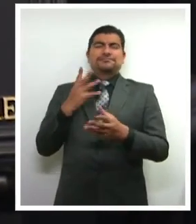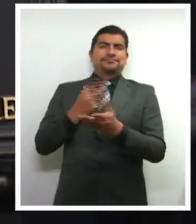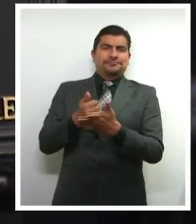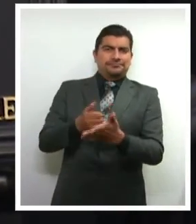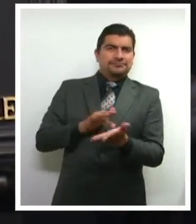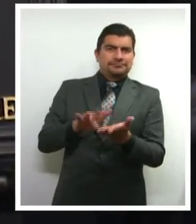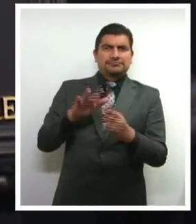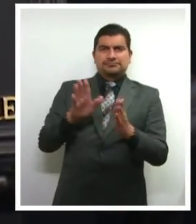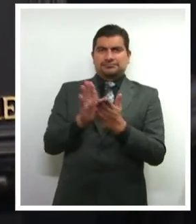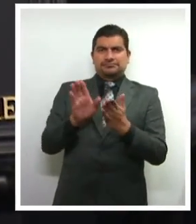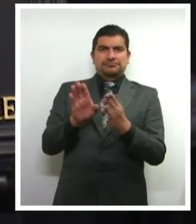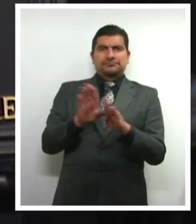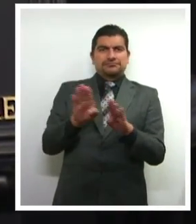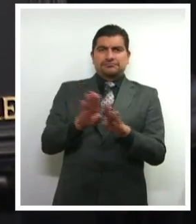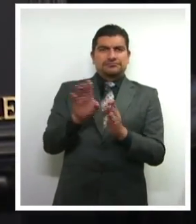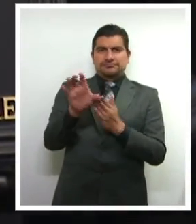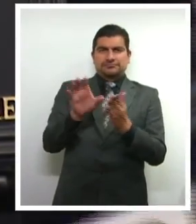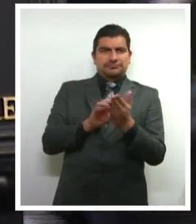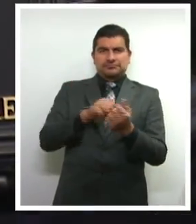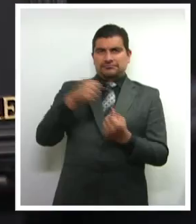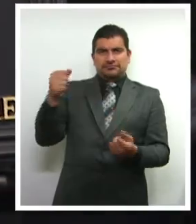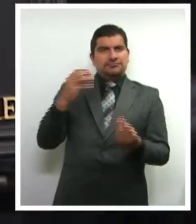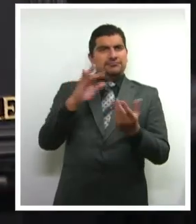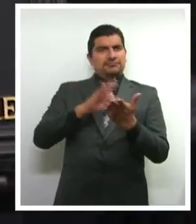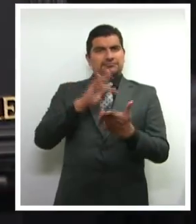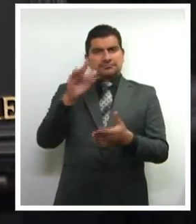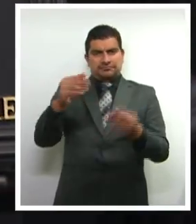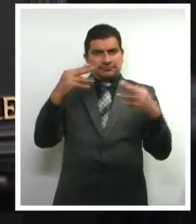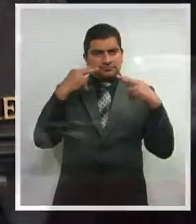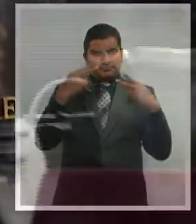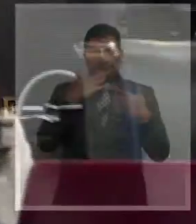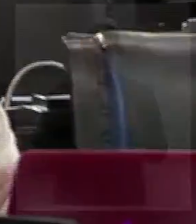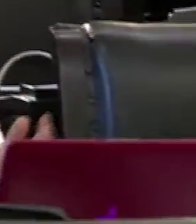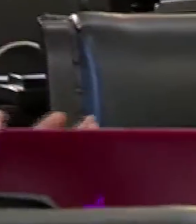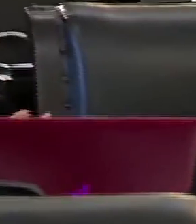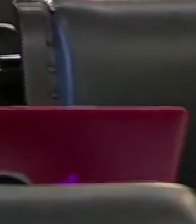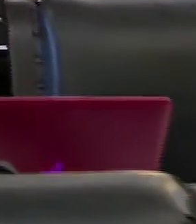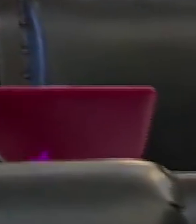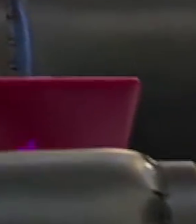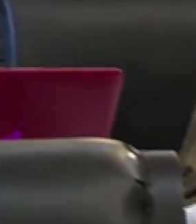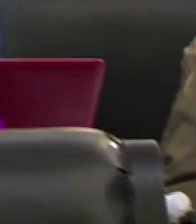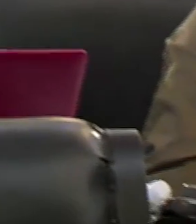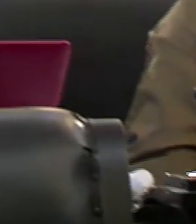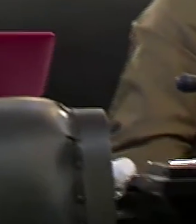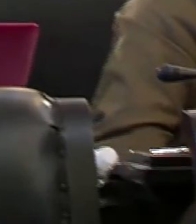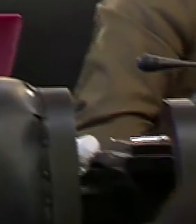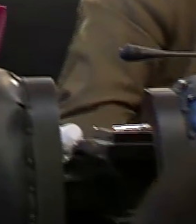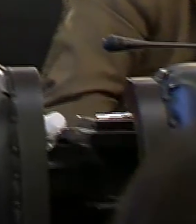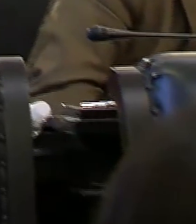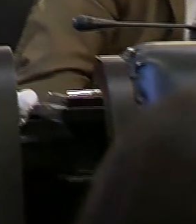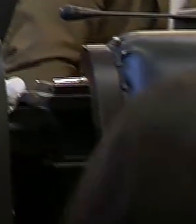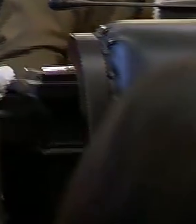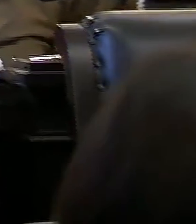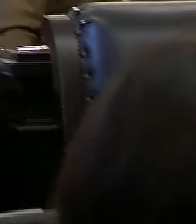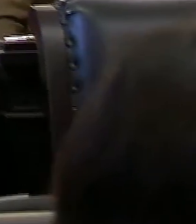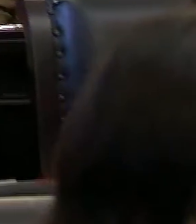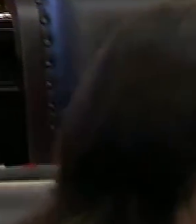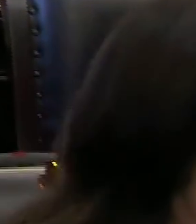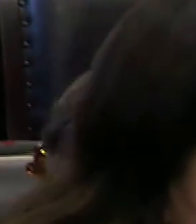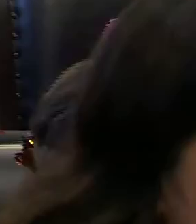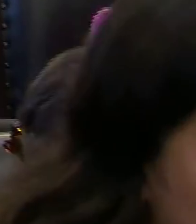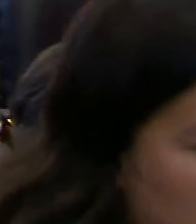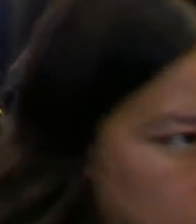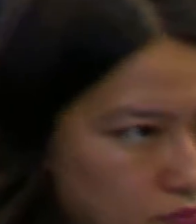la Constitución. Por su atención, muchas gracias. Muchas gracias, diputada Hernández Pérez.